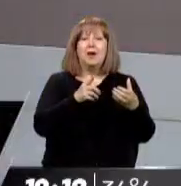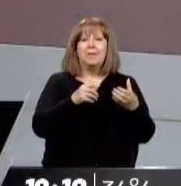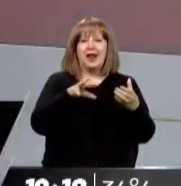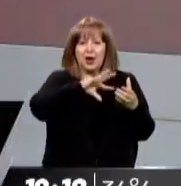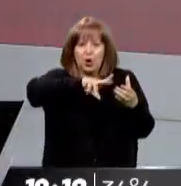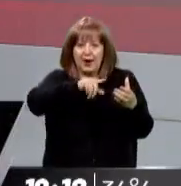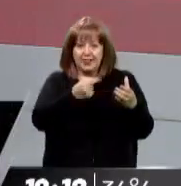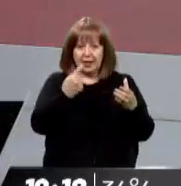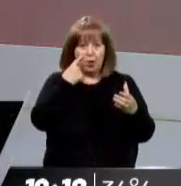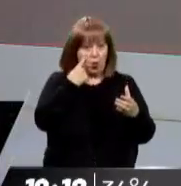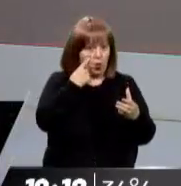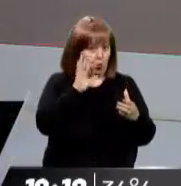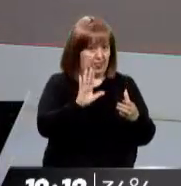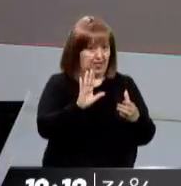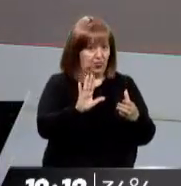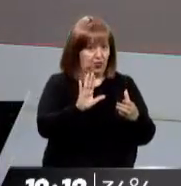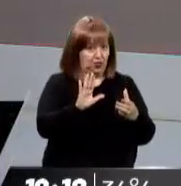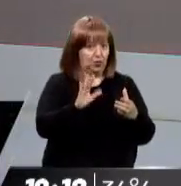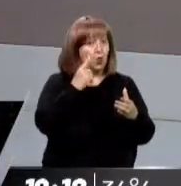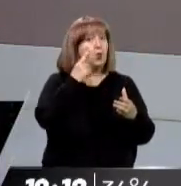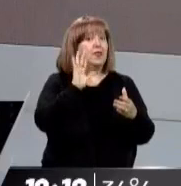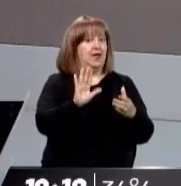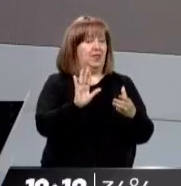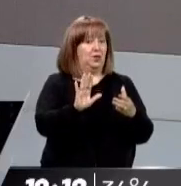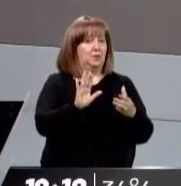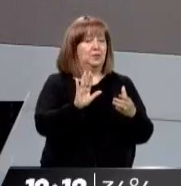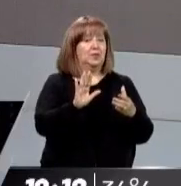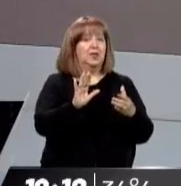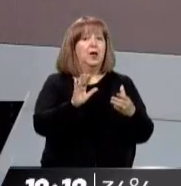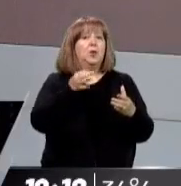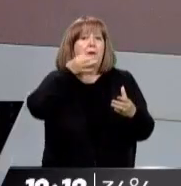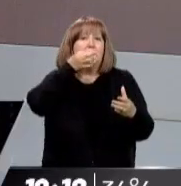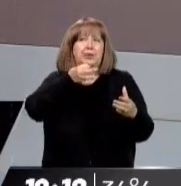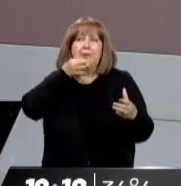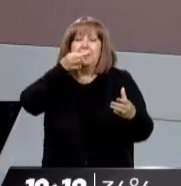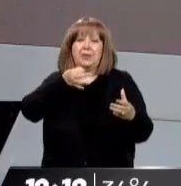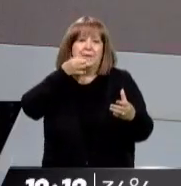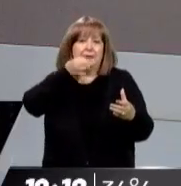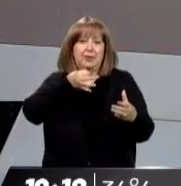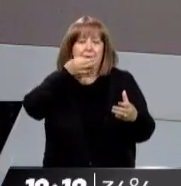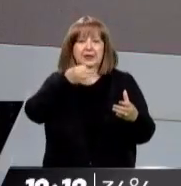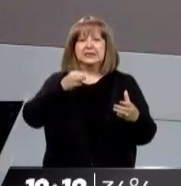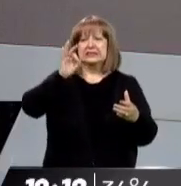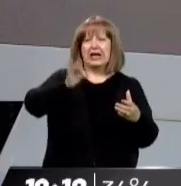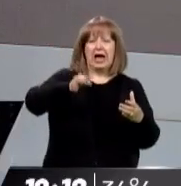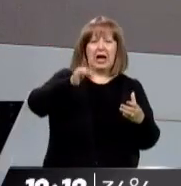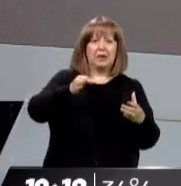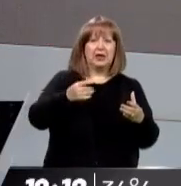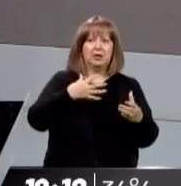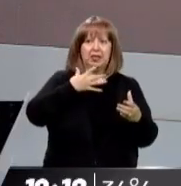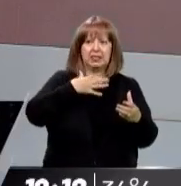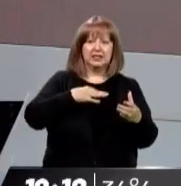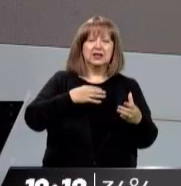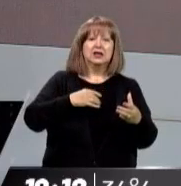esto tienen que prestar mucha atención porque, como siempre hablamos, ya tienen el discurso totalmente armado, ya son sumamente persuasivos. Lo que te